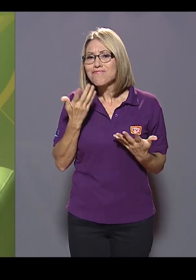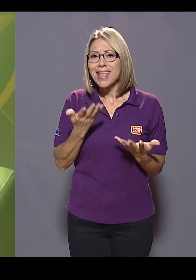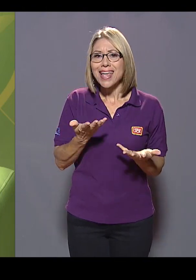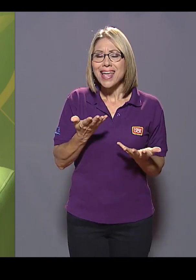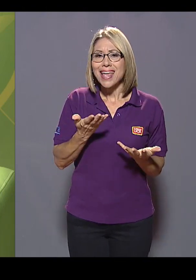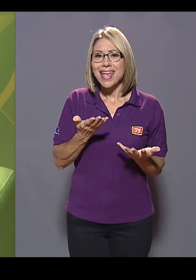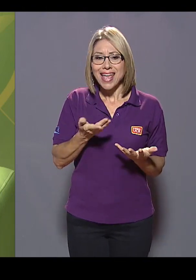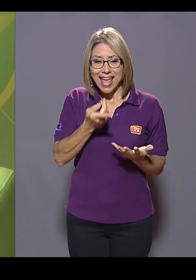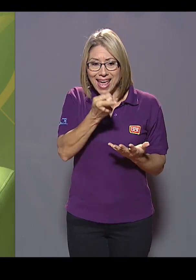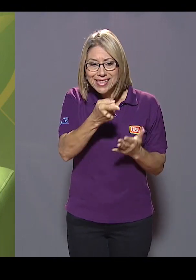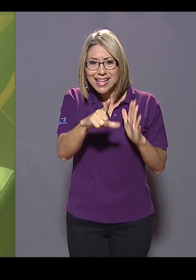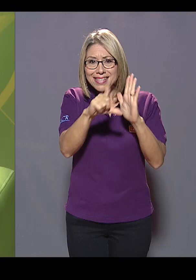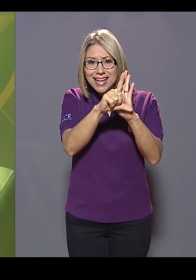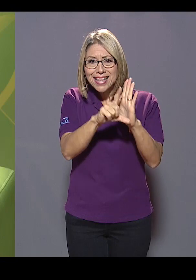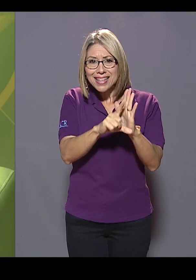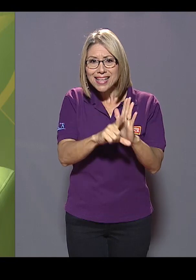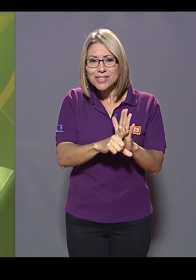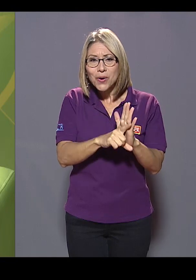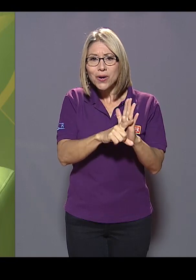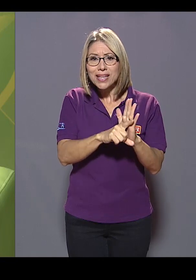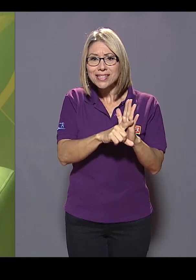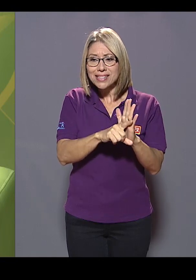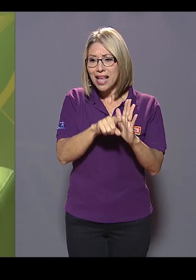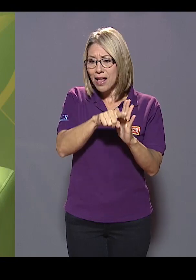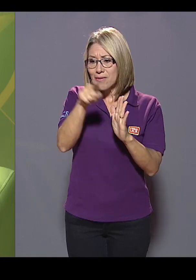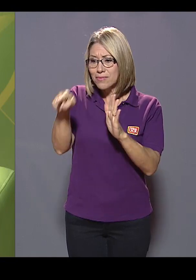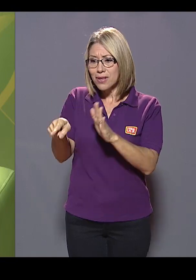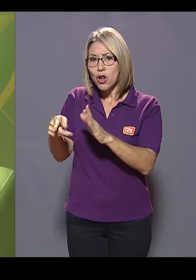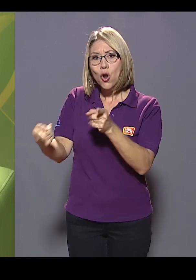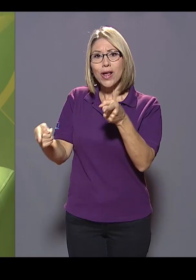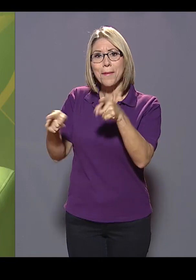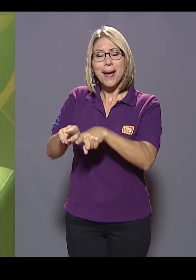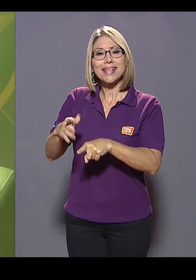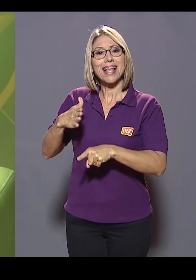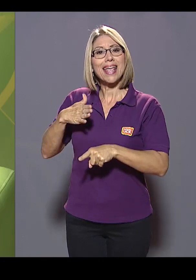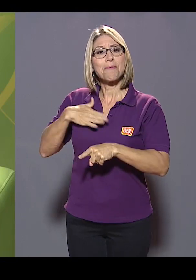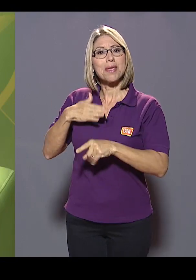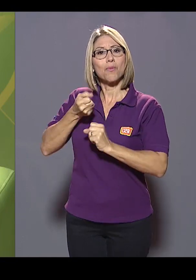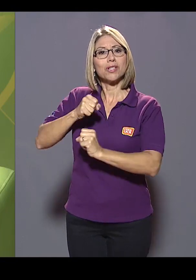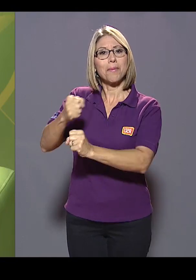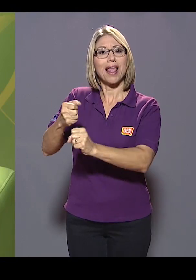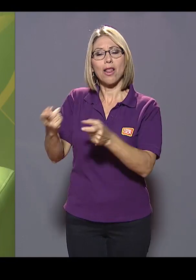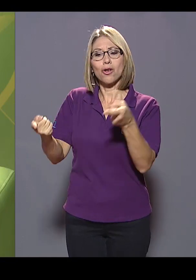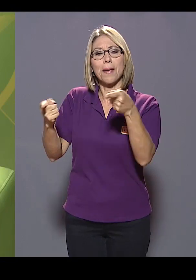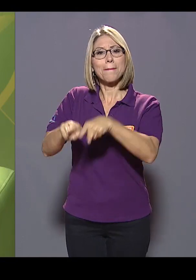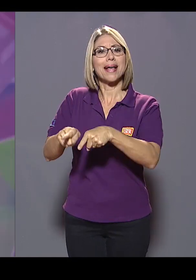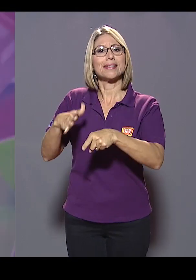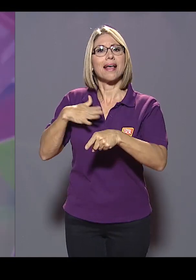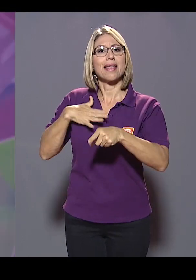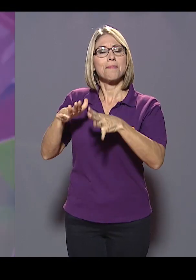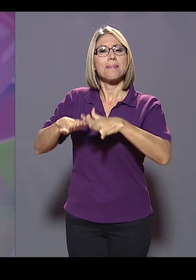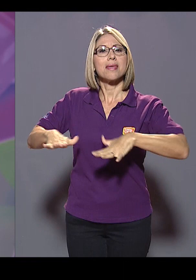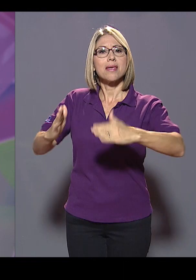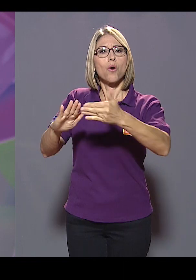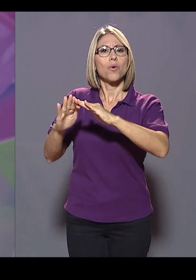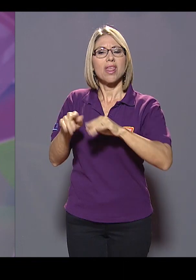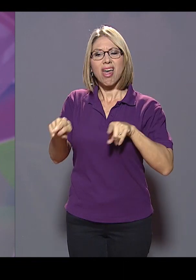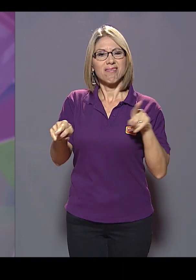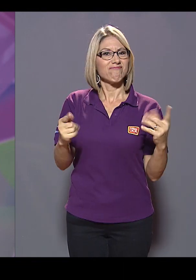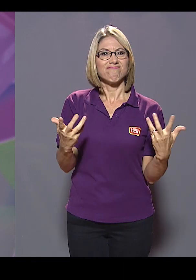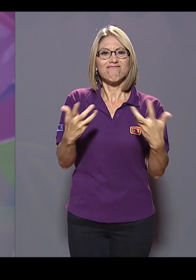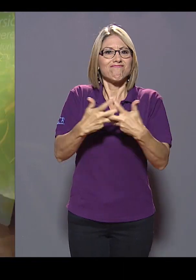estas legislaciones y lo que pasa en mi municipalidad, lo que pasa en el distrito en el que yo vivo. ¿Cuáles son